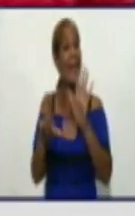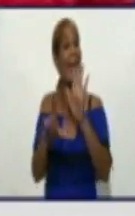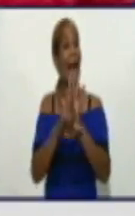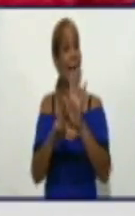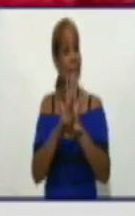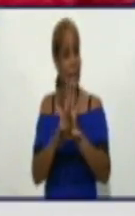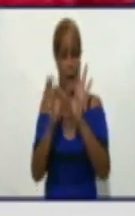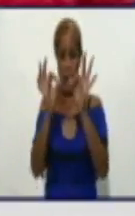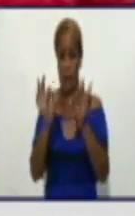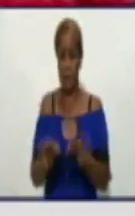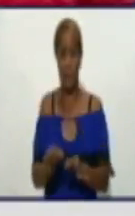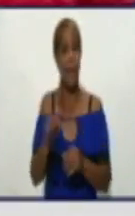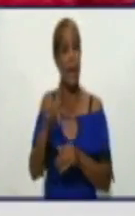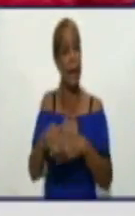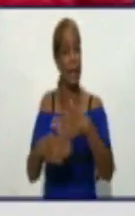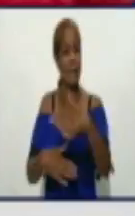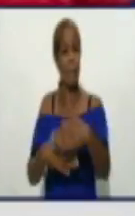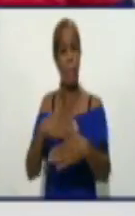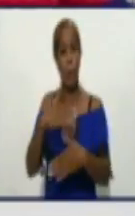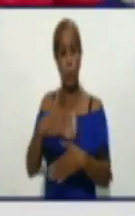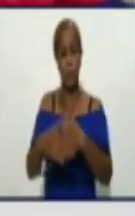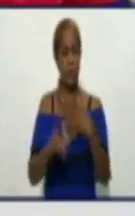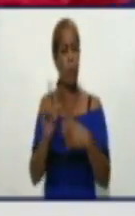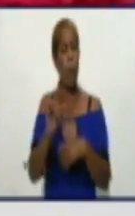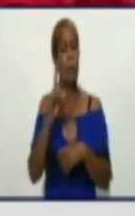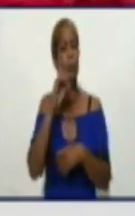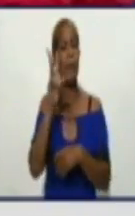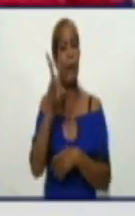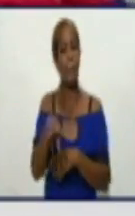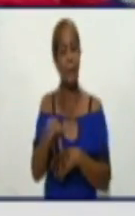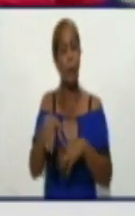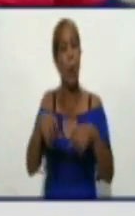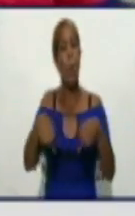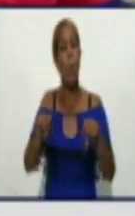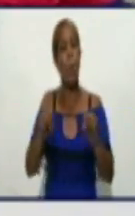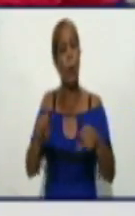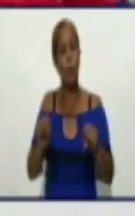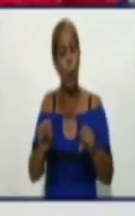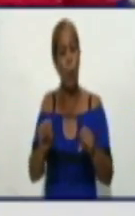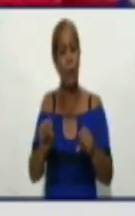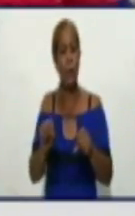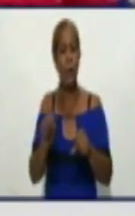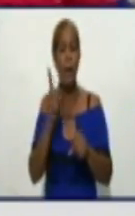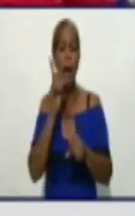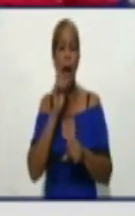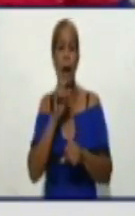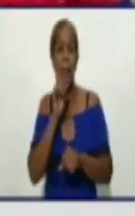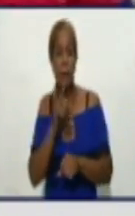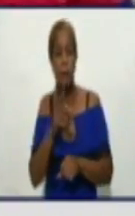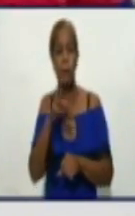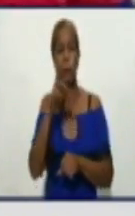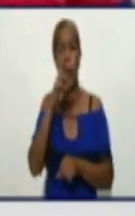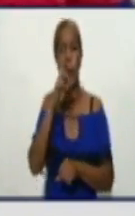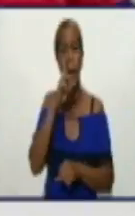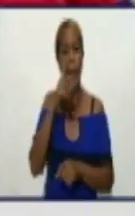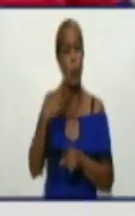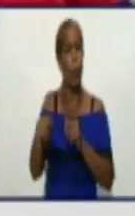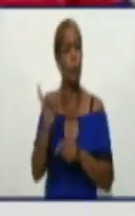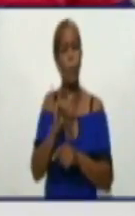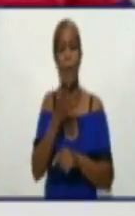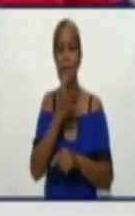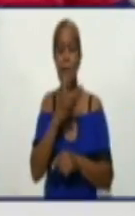establecido. Este es un proceso que su oficialidad apareció publicada en la Gaceta Oficial del pasado